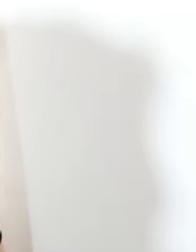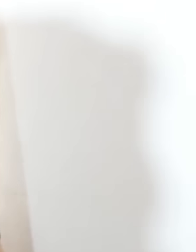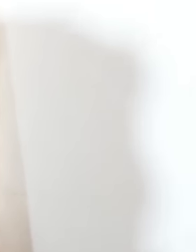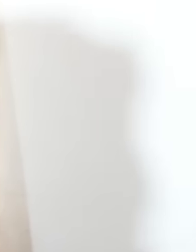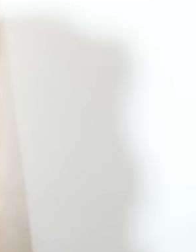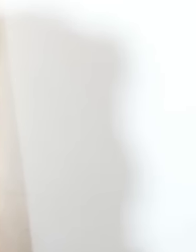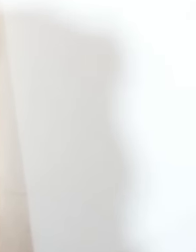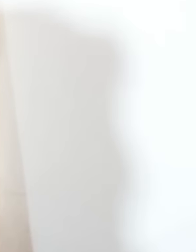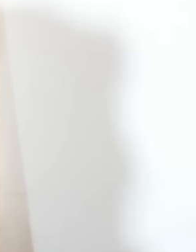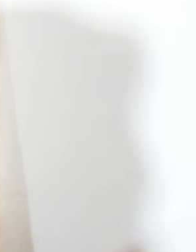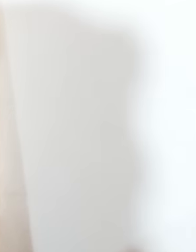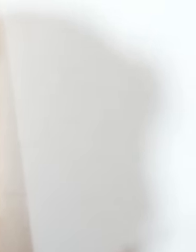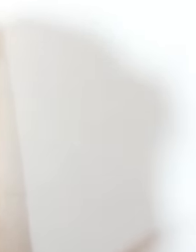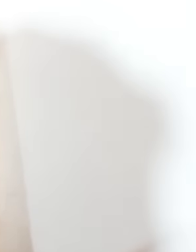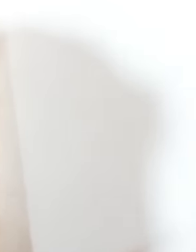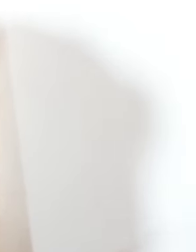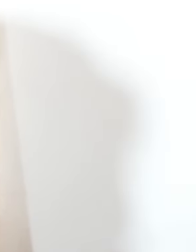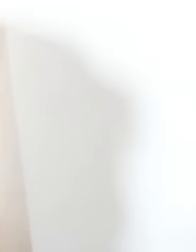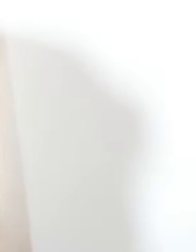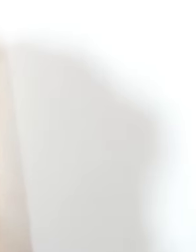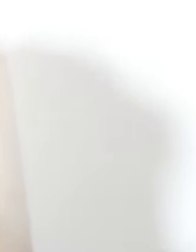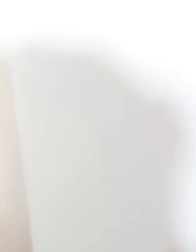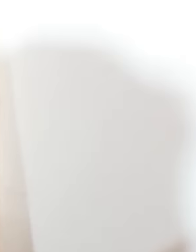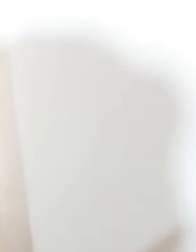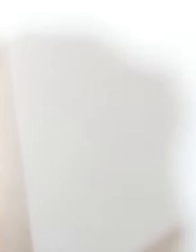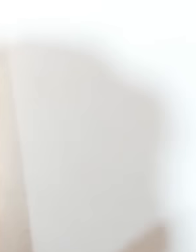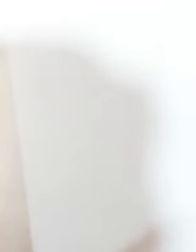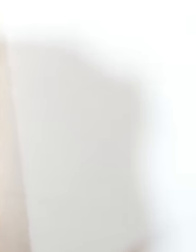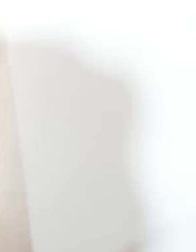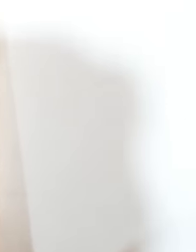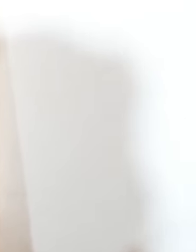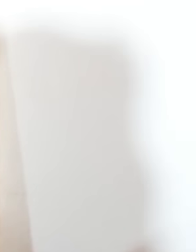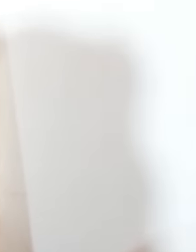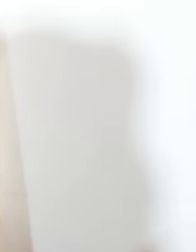no se puede obviamente obtener petróleo para abastecer a un país.